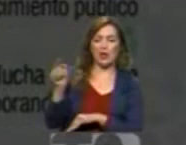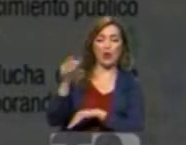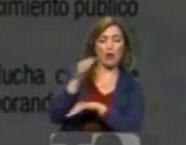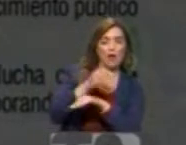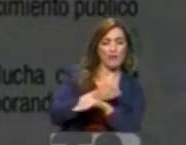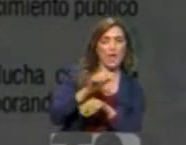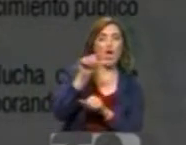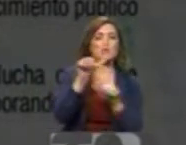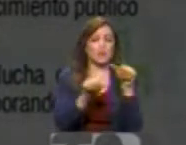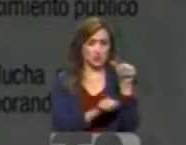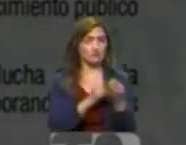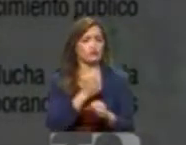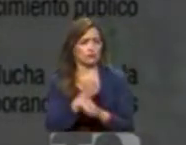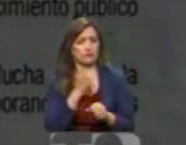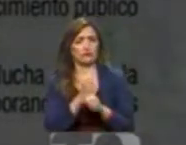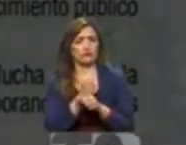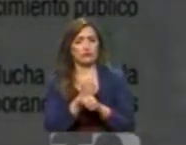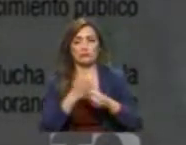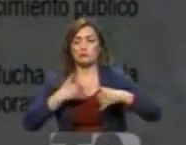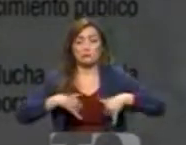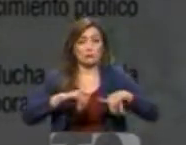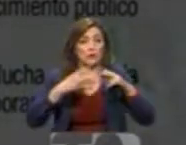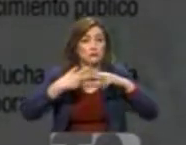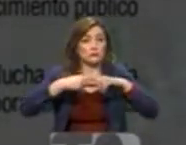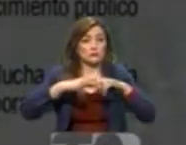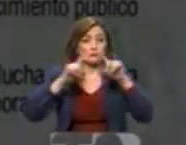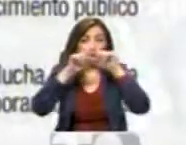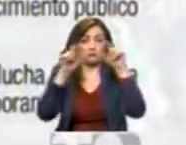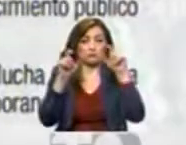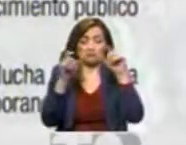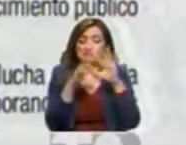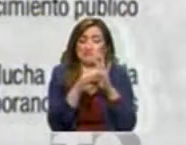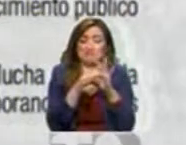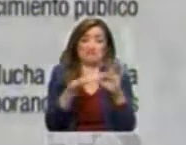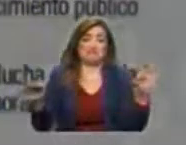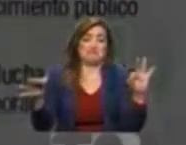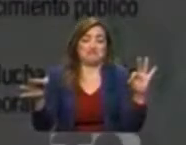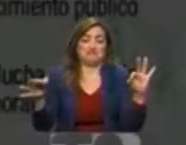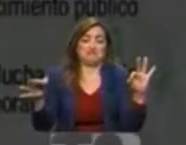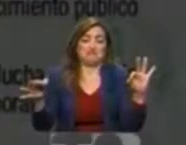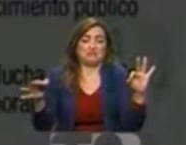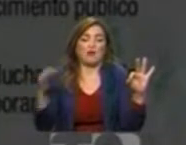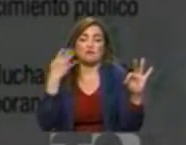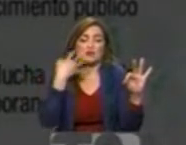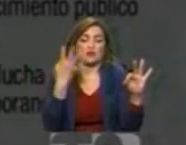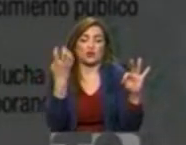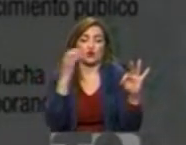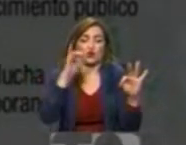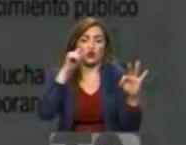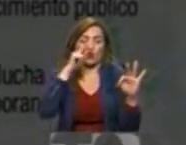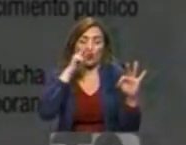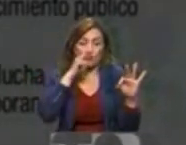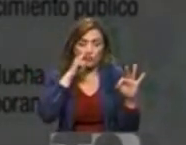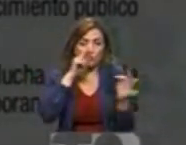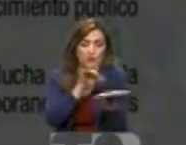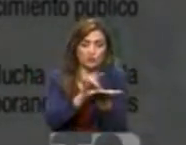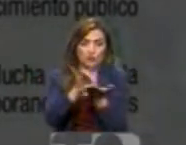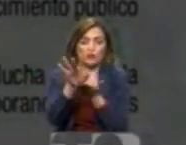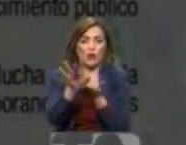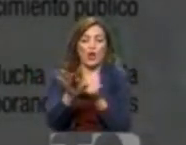desempeñaba como asesor, no mantiene ninguna relación con la empresa, ya que fue desvinculado el 14 de junio pasado por incumplimiento